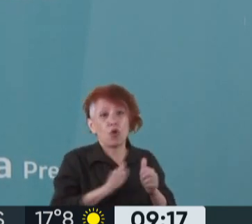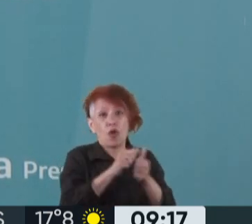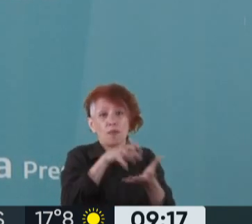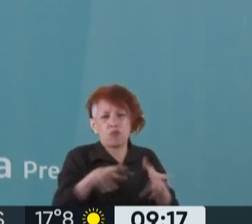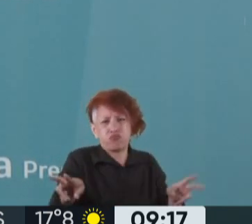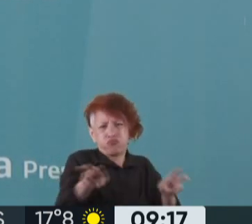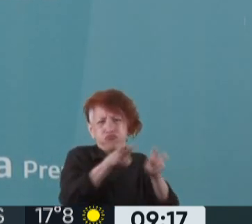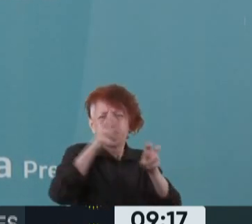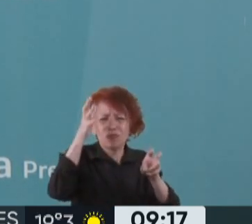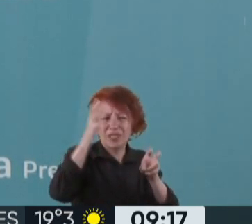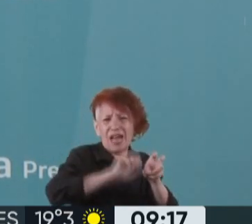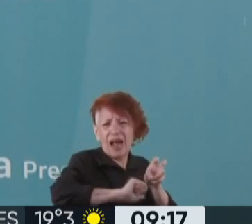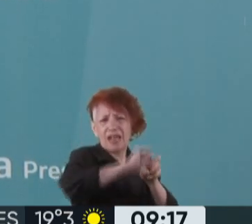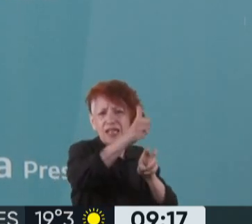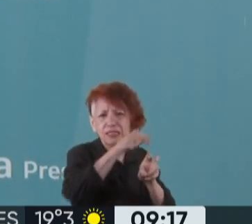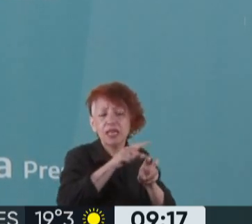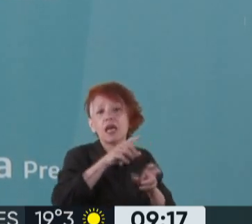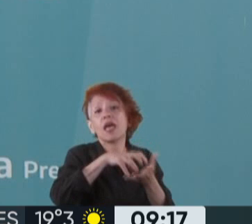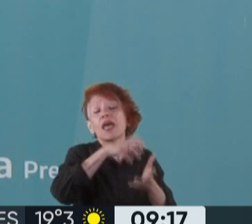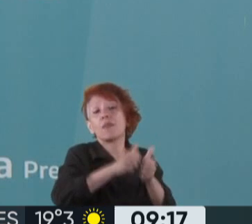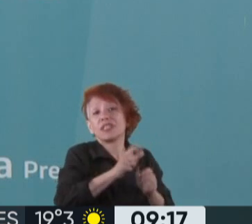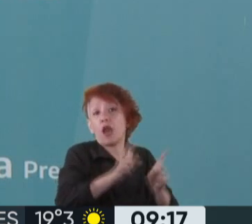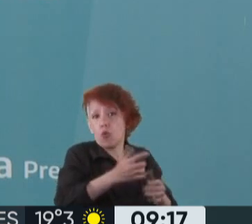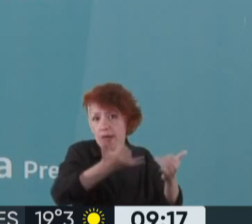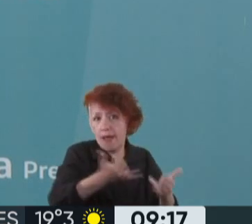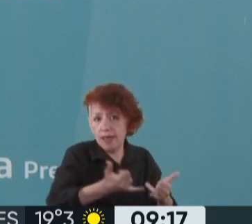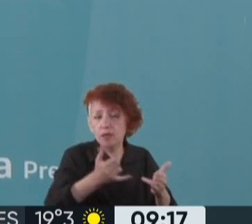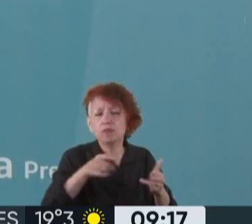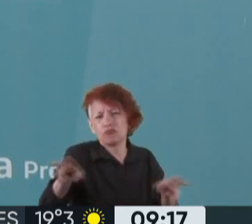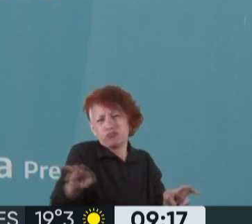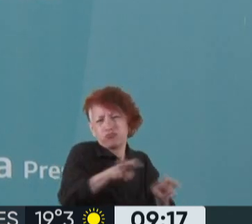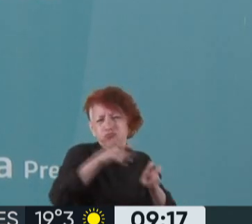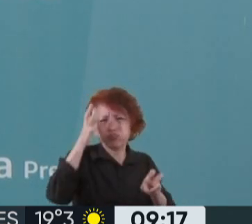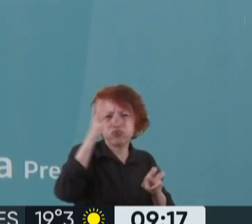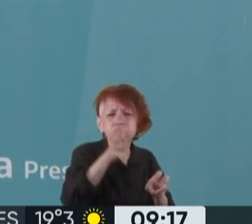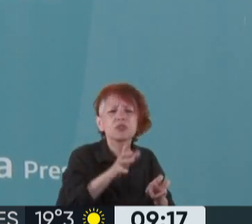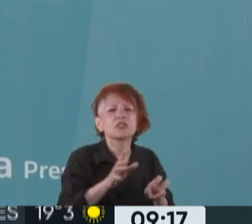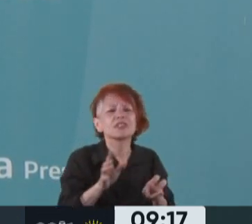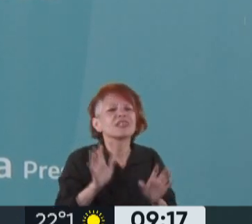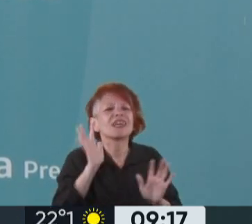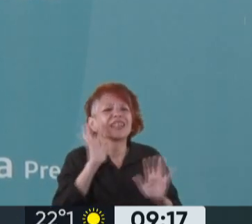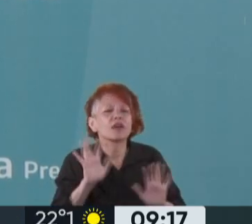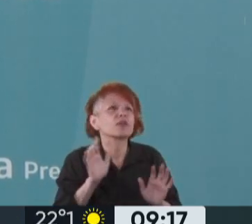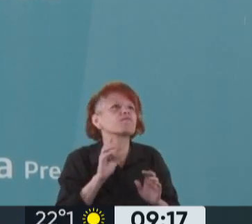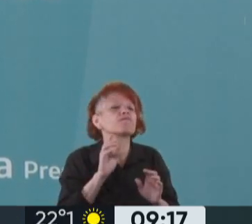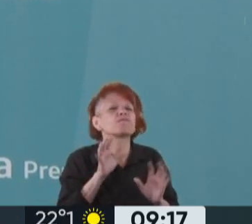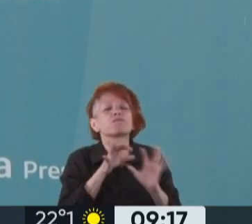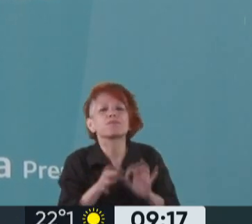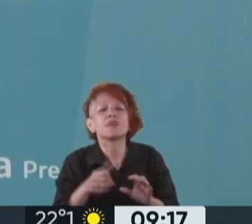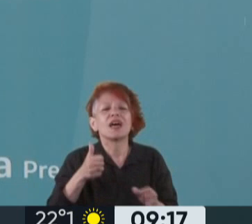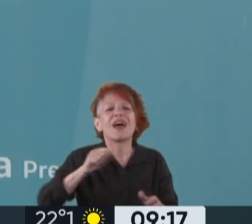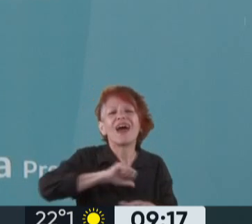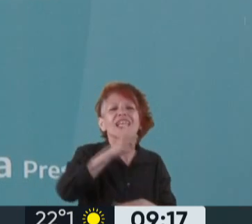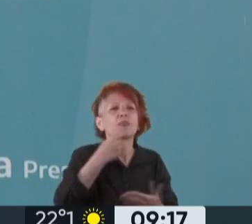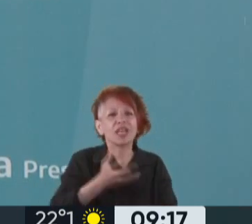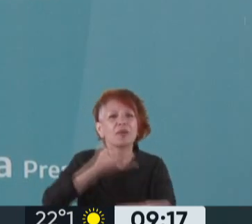márgenes extraordinarios de ganancia que han tenido algunas empresas, que no tienen que ver ni con las ganancias que tienen para invertir, ni con las ganancias habituales que tienen,